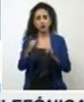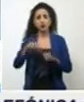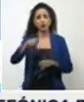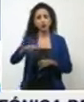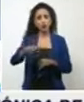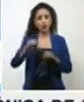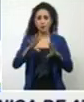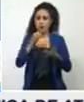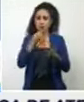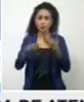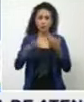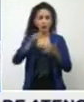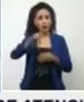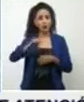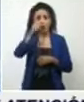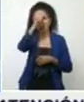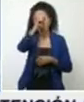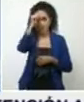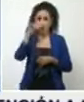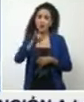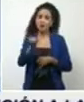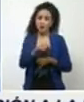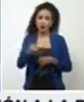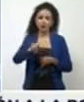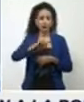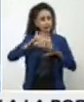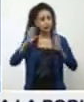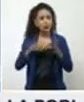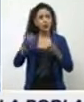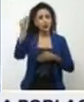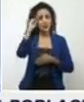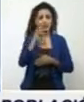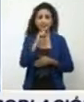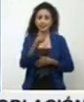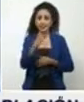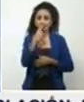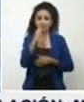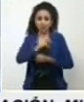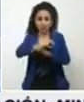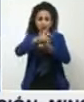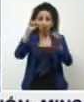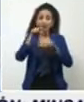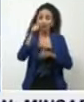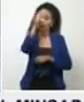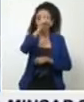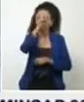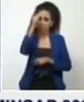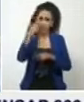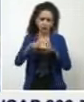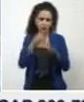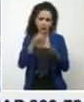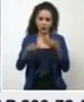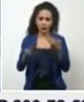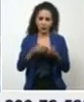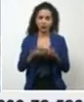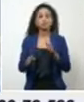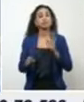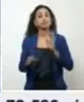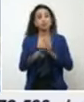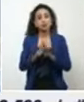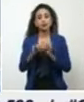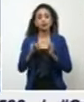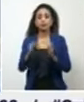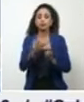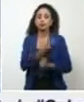que siempre sabemos que es un poco más difícil levantarse temprano. Bueno, comenzamos la información con la desagradable noticia y